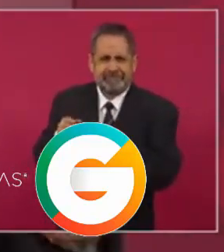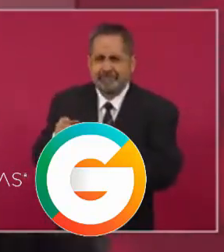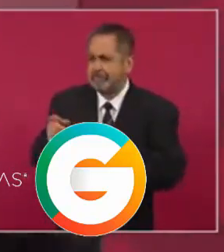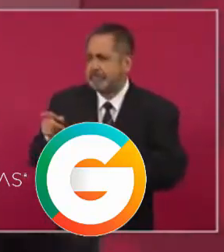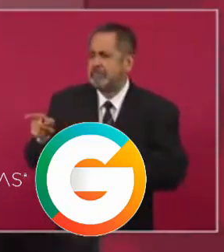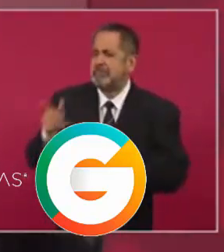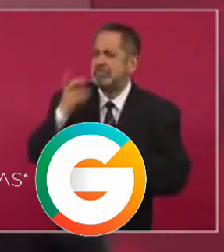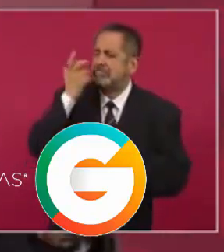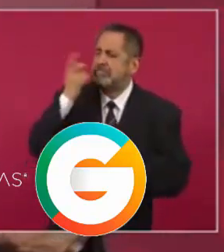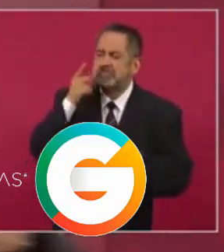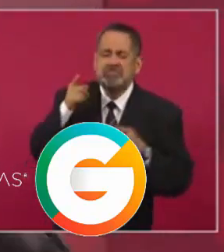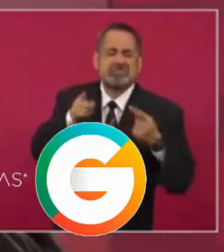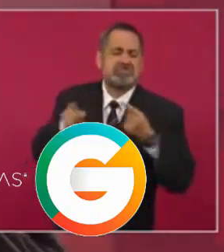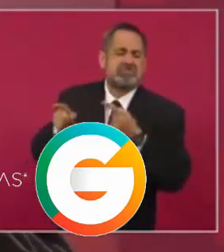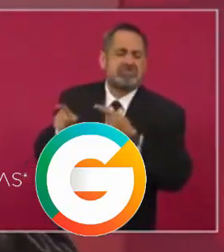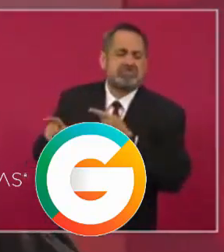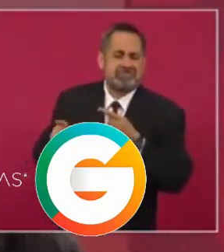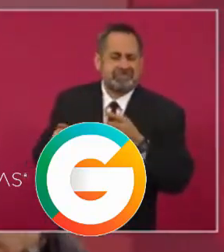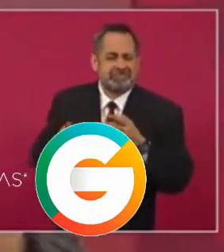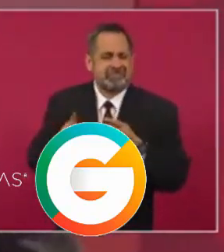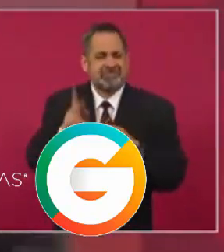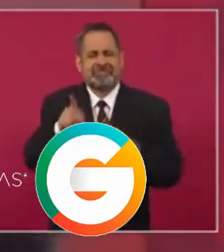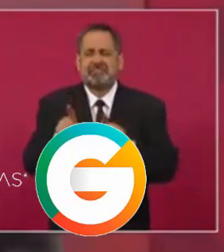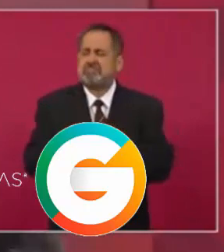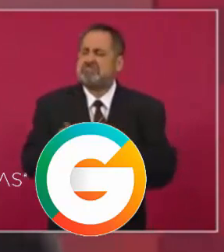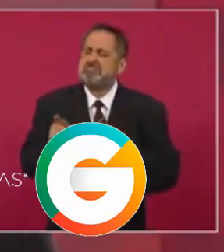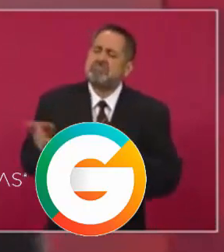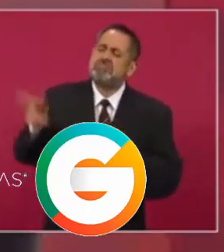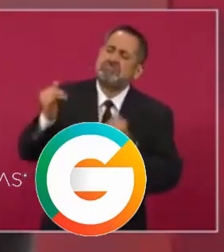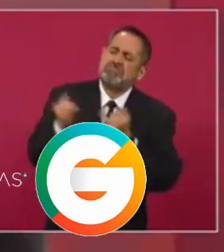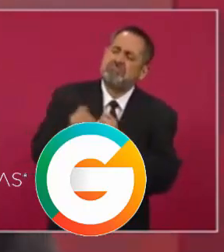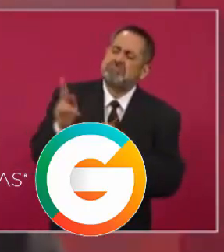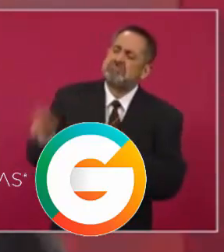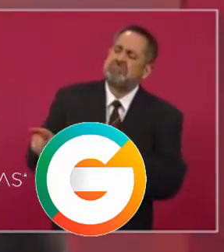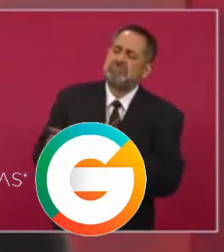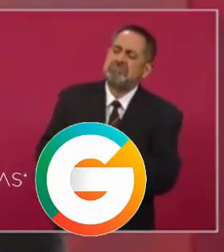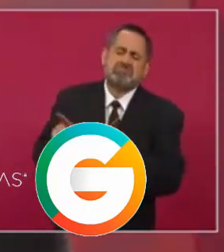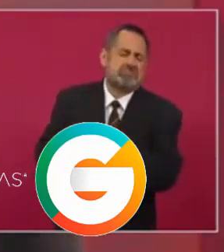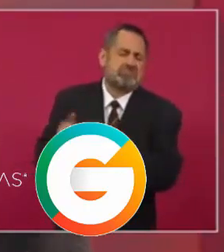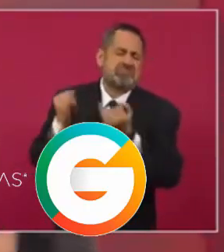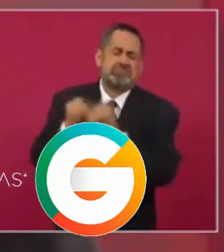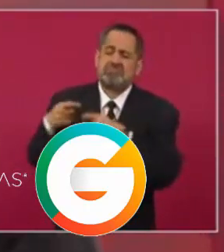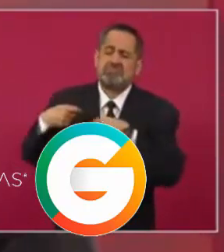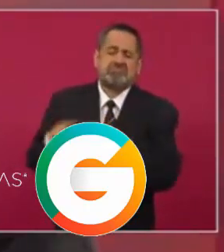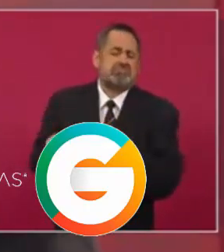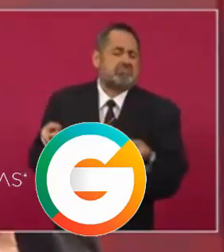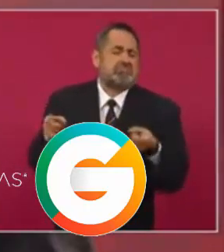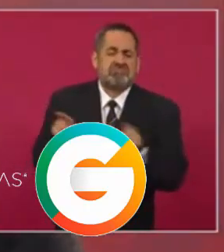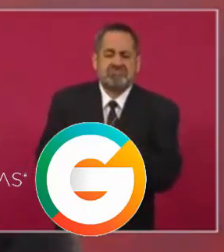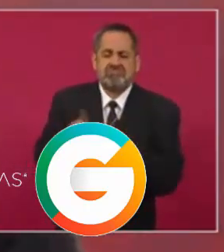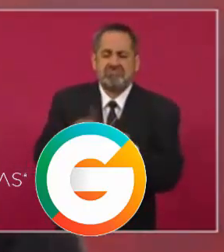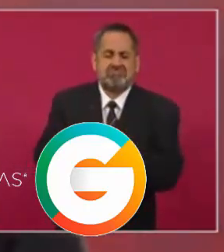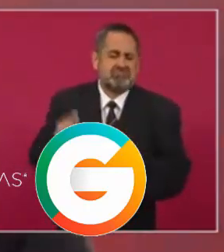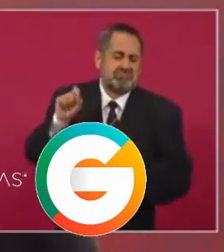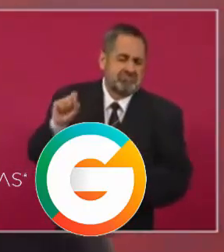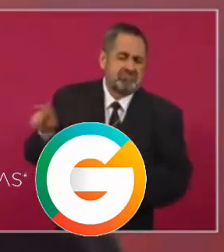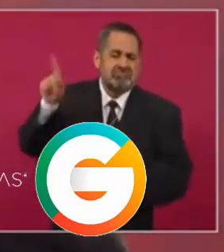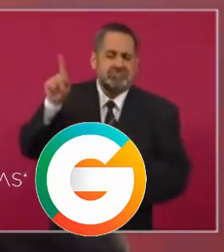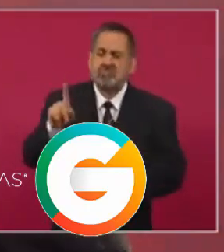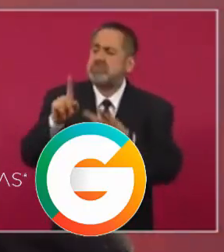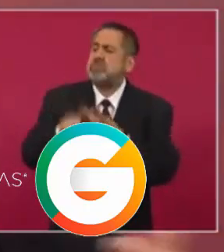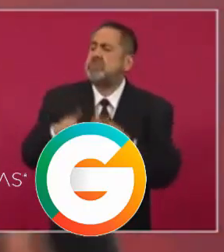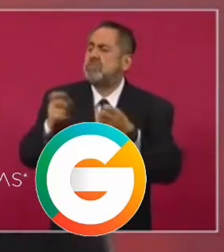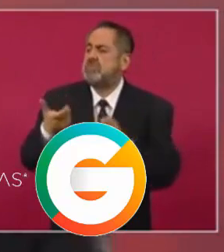equiparar, como diciendo, son iguales, es lo mismo, ¿dónde está